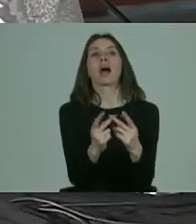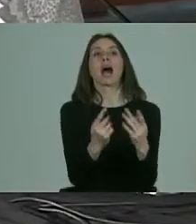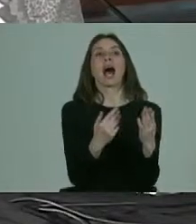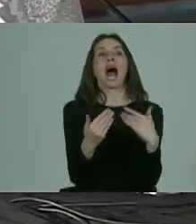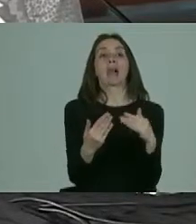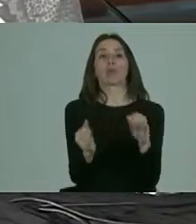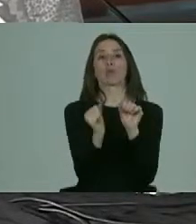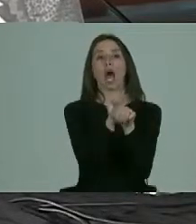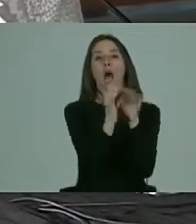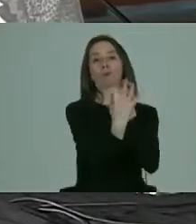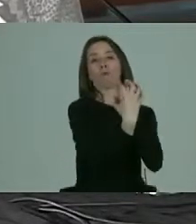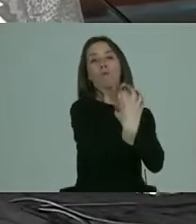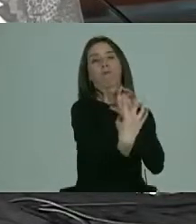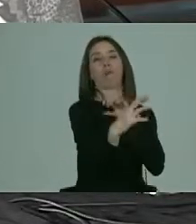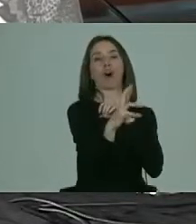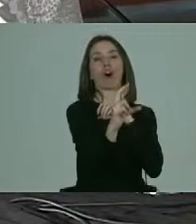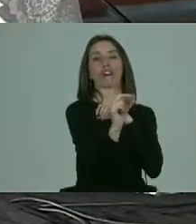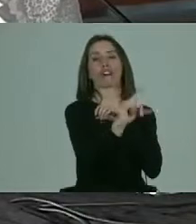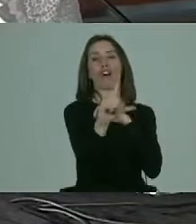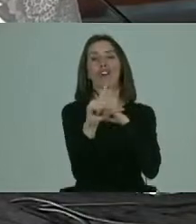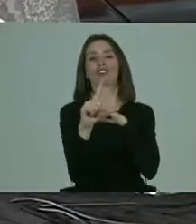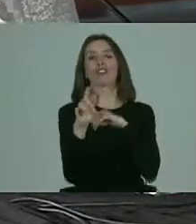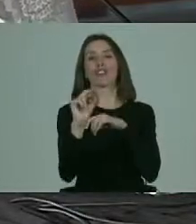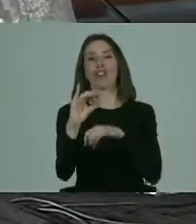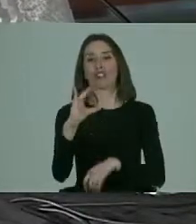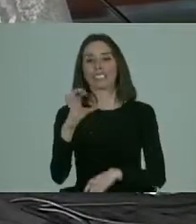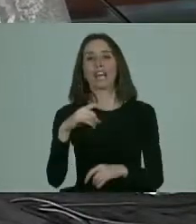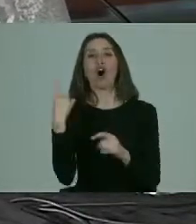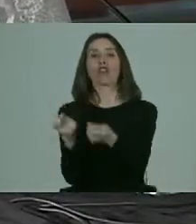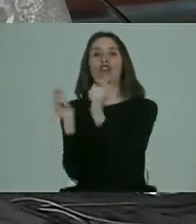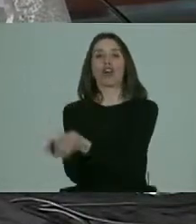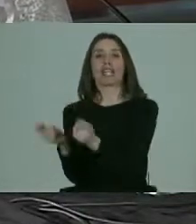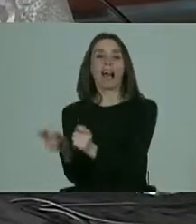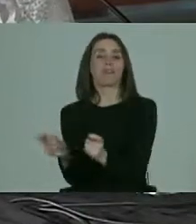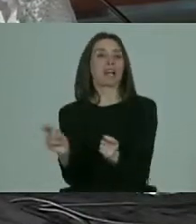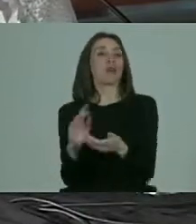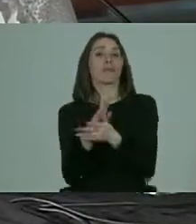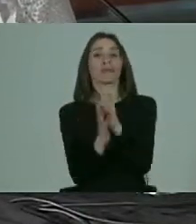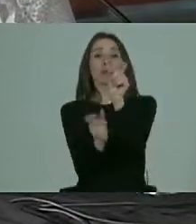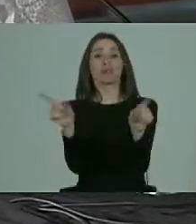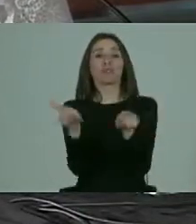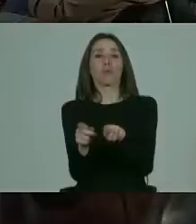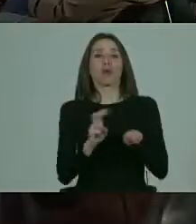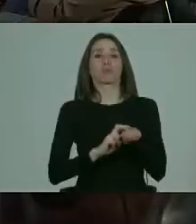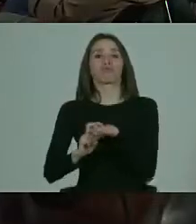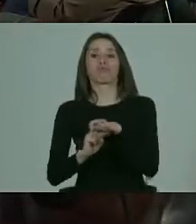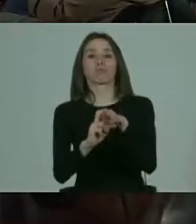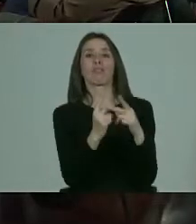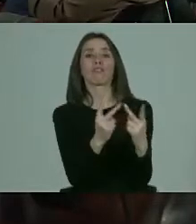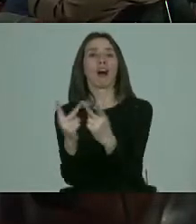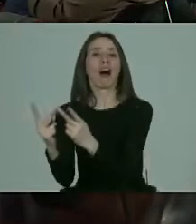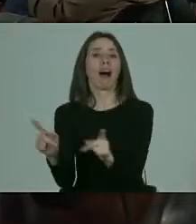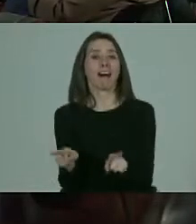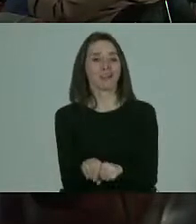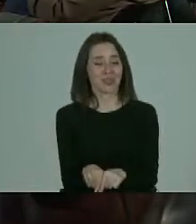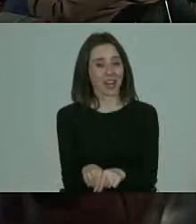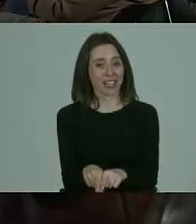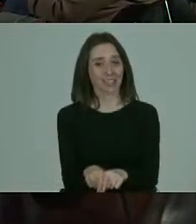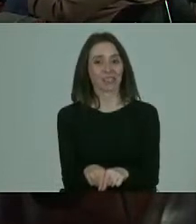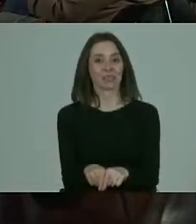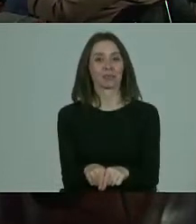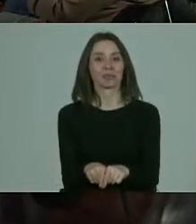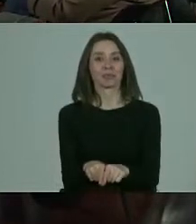rolls-royce y ocho en carretera pero al final todos los transportes de lugar esto